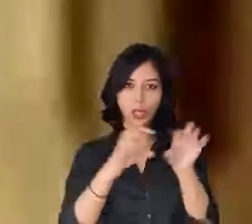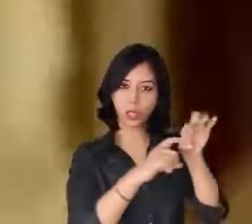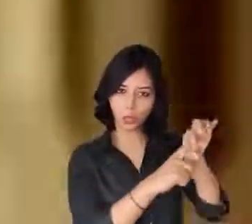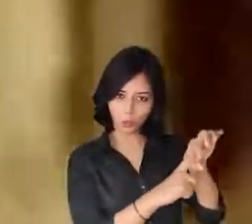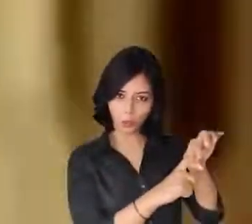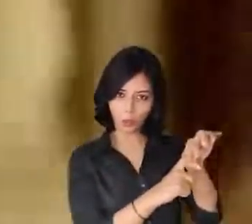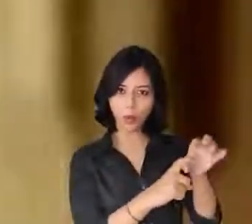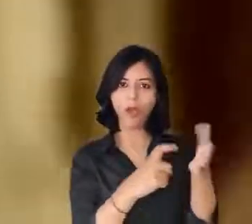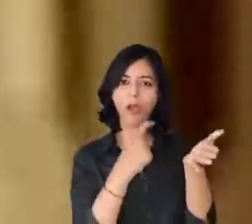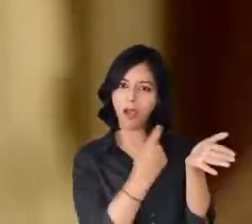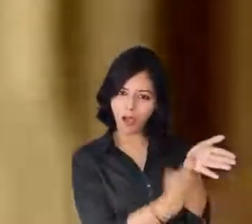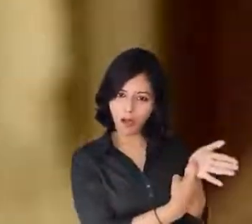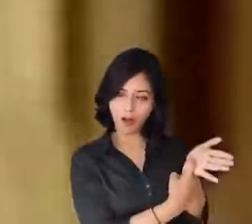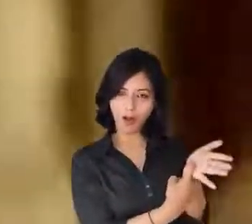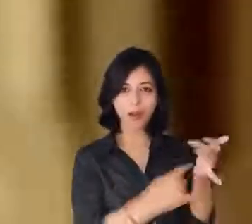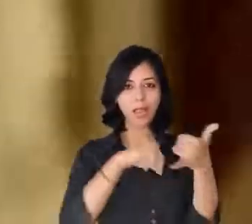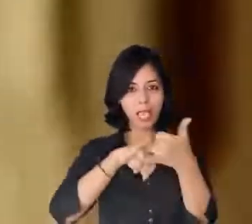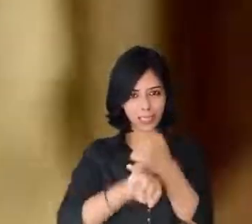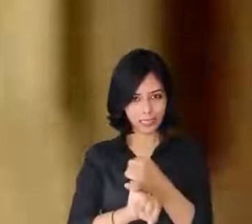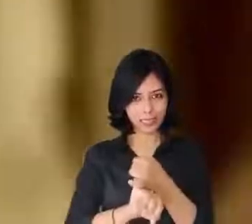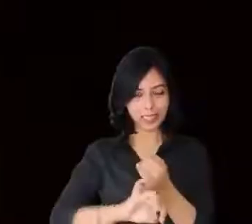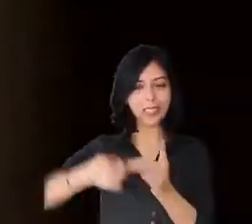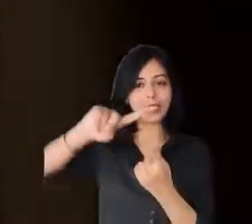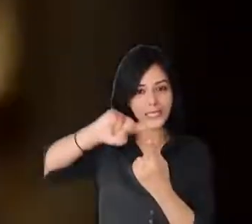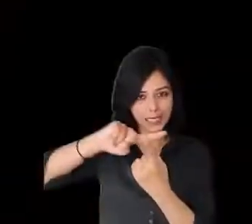Yo subí el volumen y él se sentó junto a Robin.